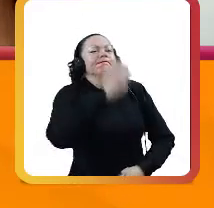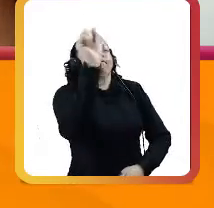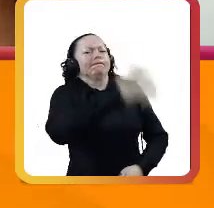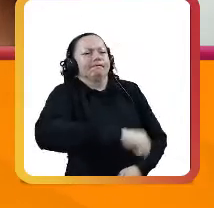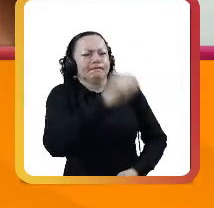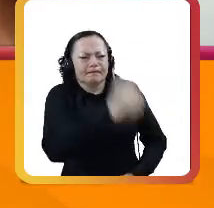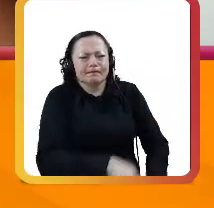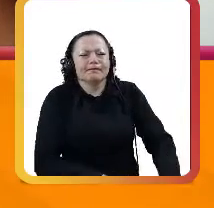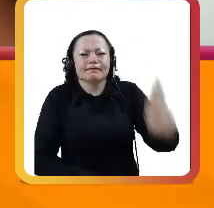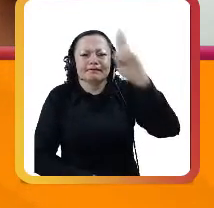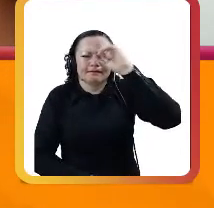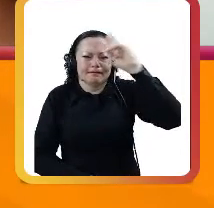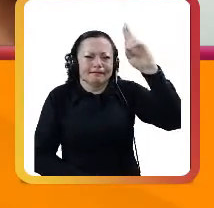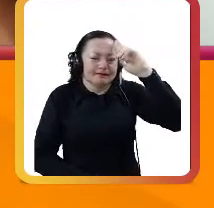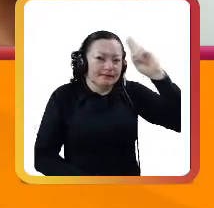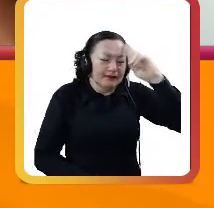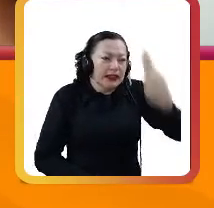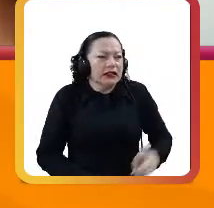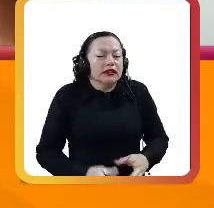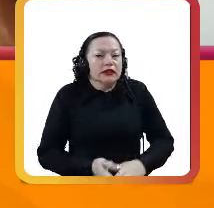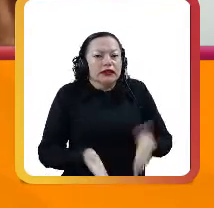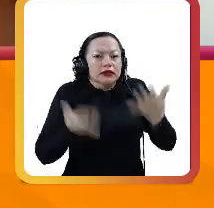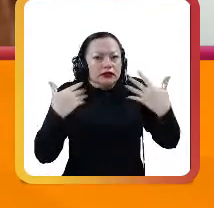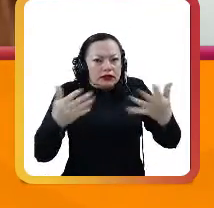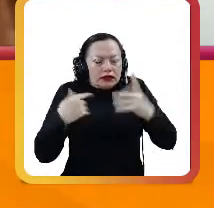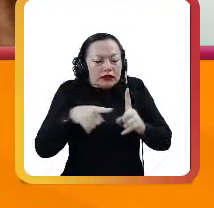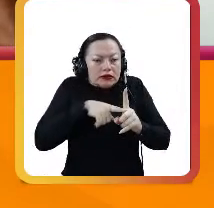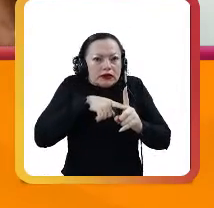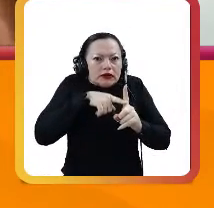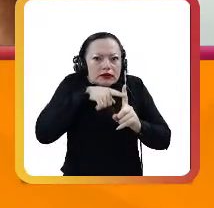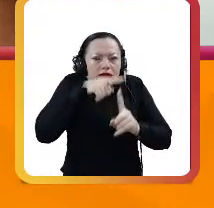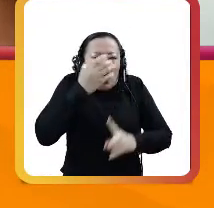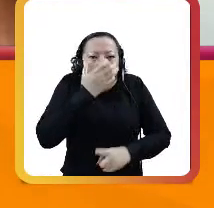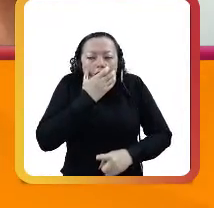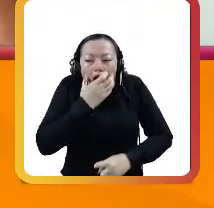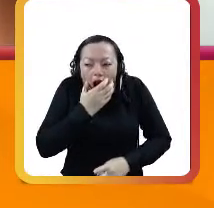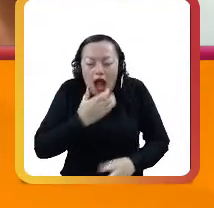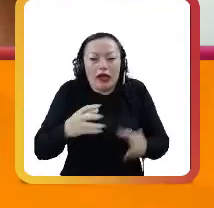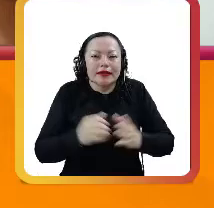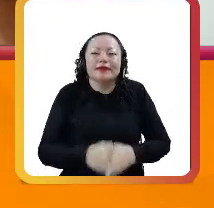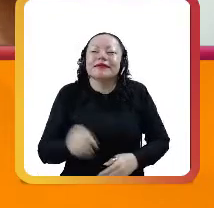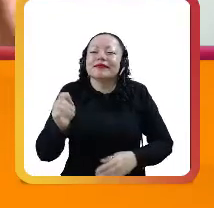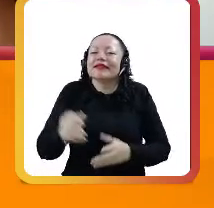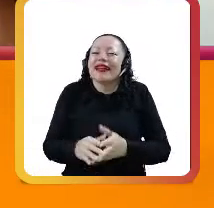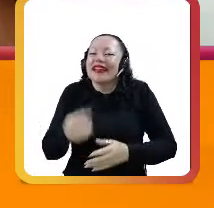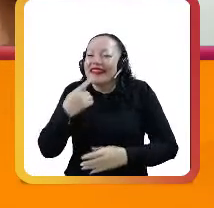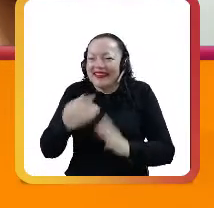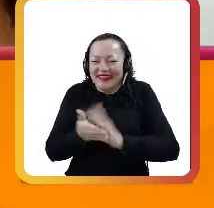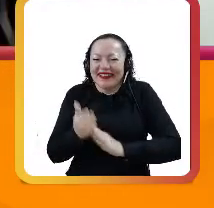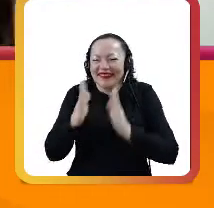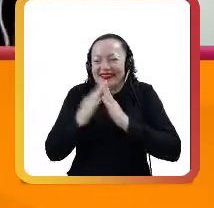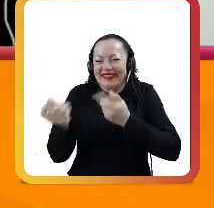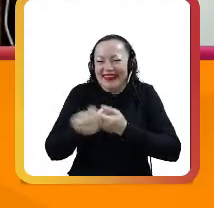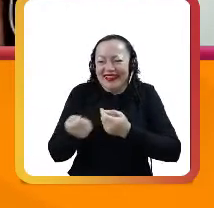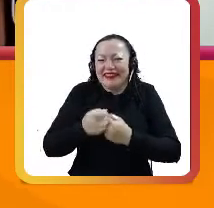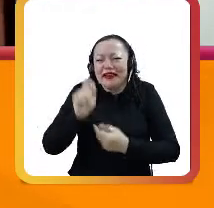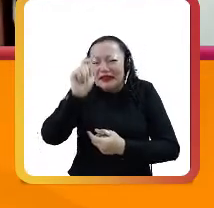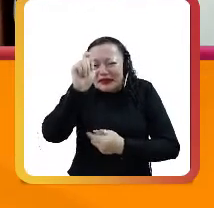estaba, pero súper, súper alta. Ah, un vecino llegó y dijo, ay, bájenle un poquito al